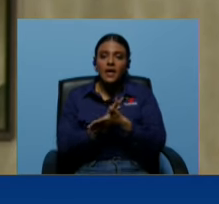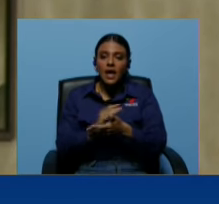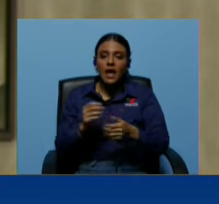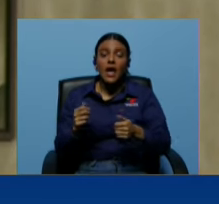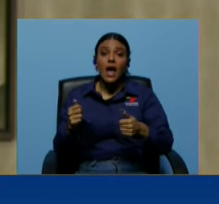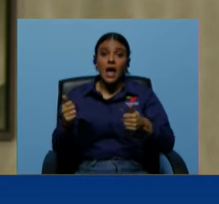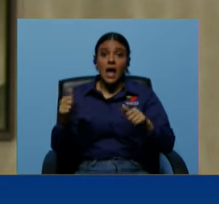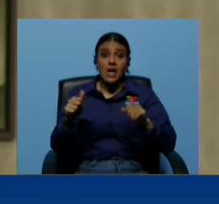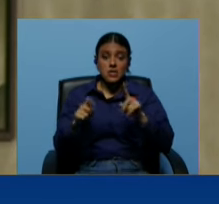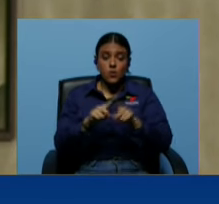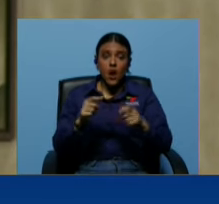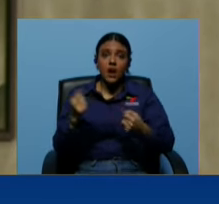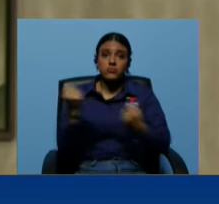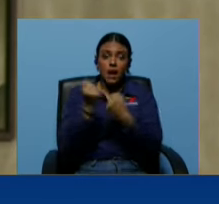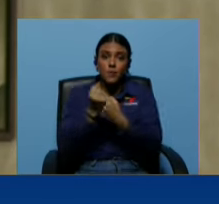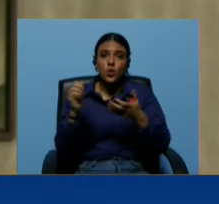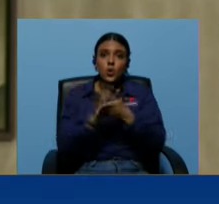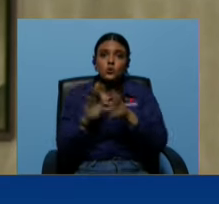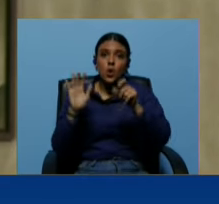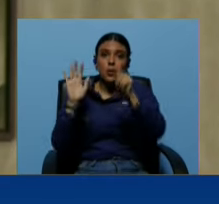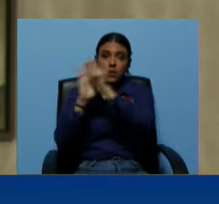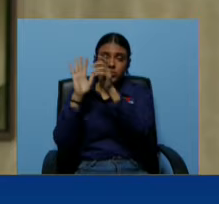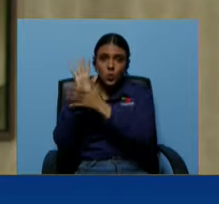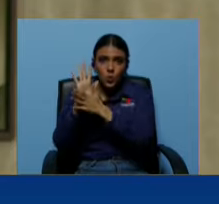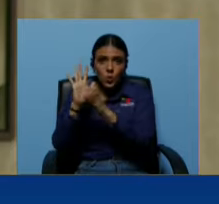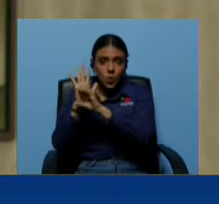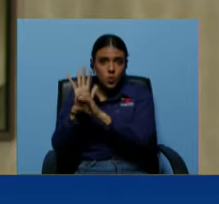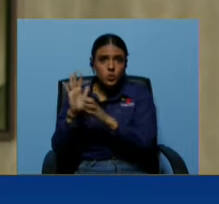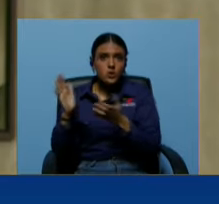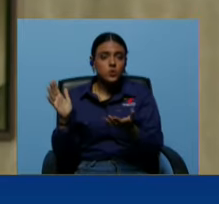constitucional y la atención